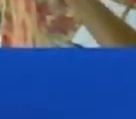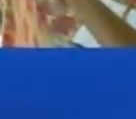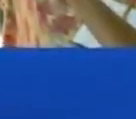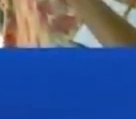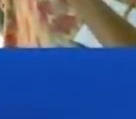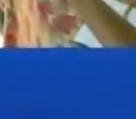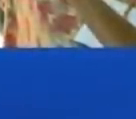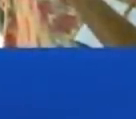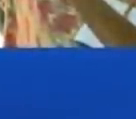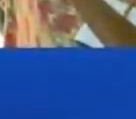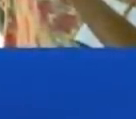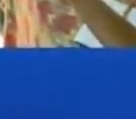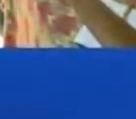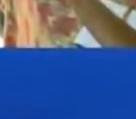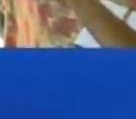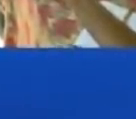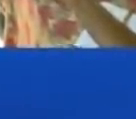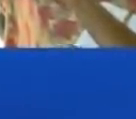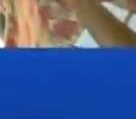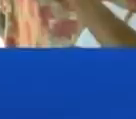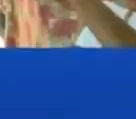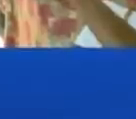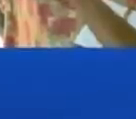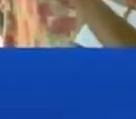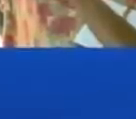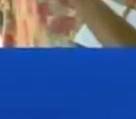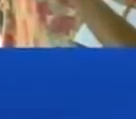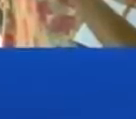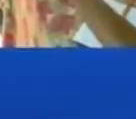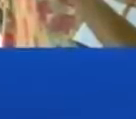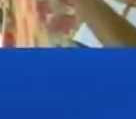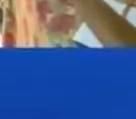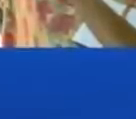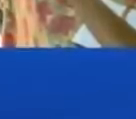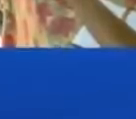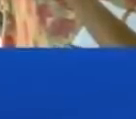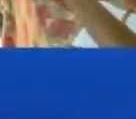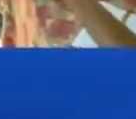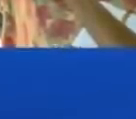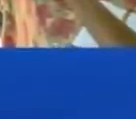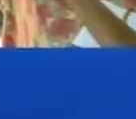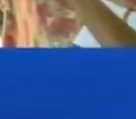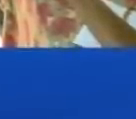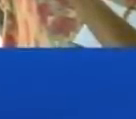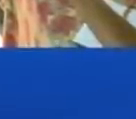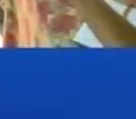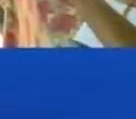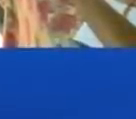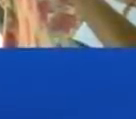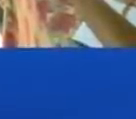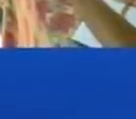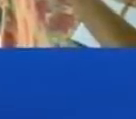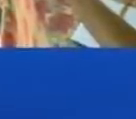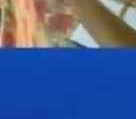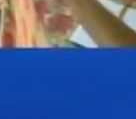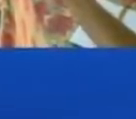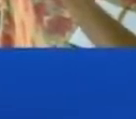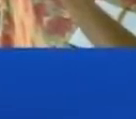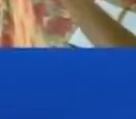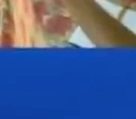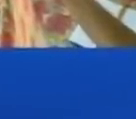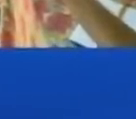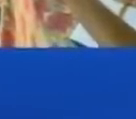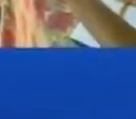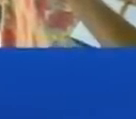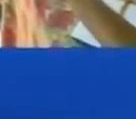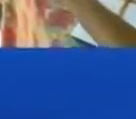le pidió que fuera a ser diputado y volvió a elegirlo con récord de votos. Es un protector, protege de verdad a la gente. Fíjense